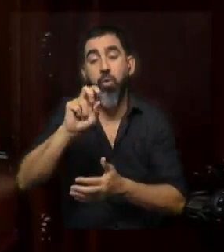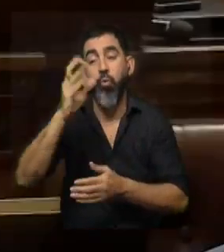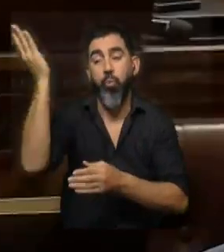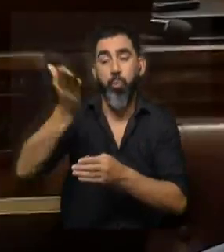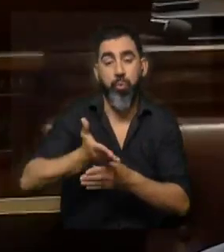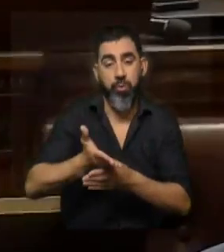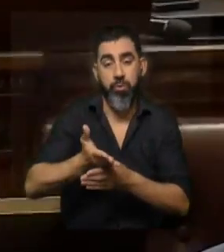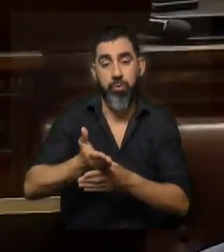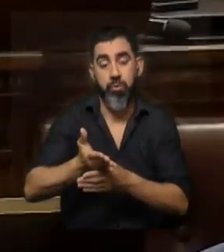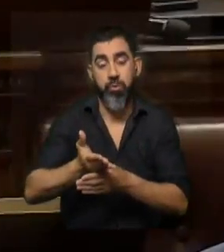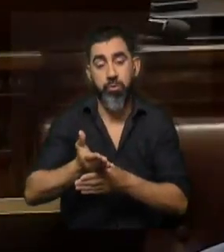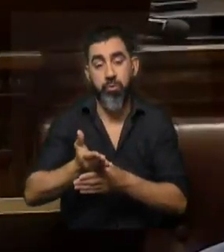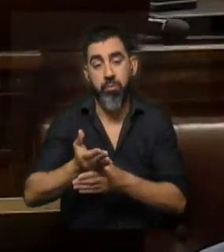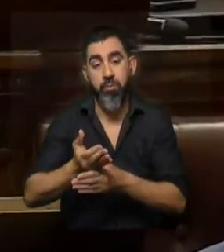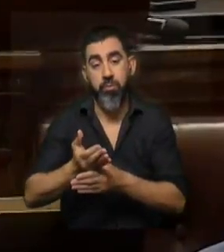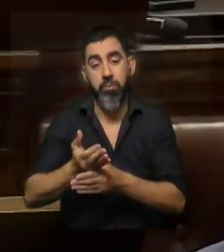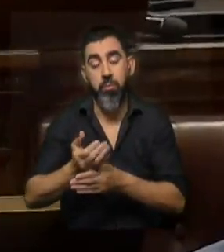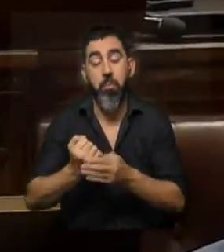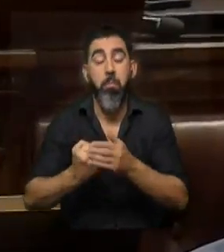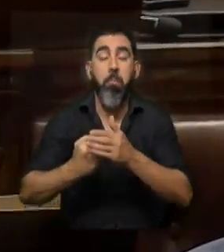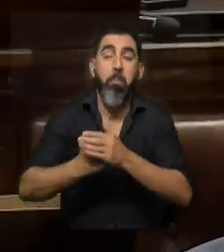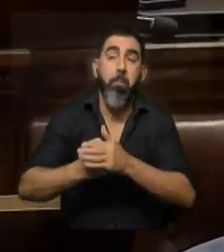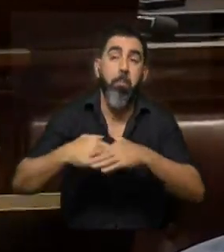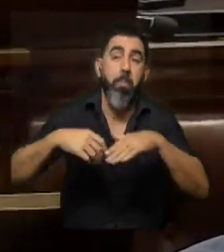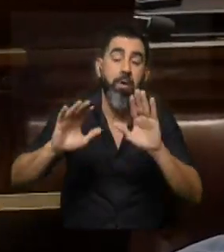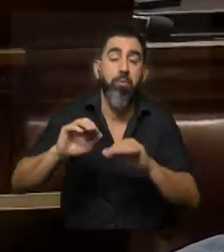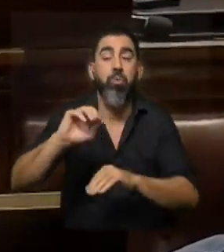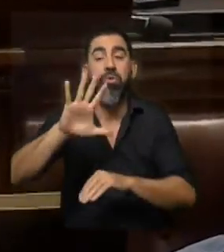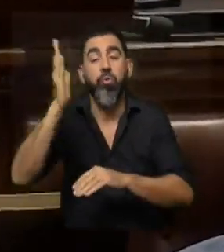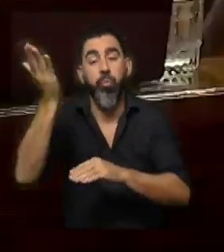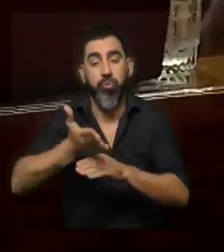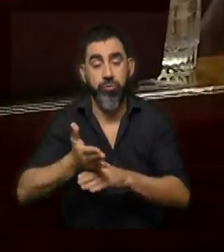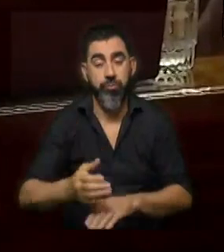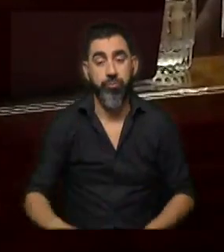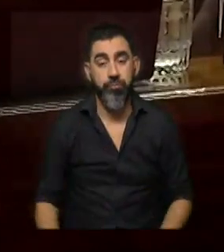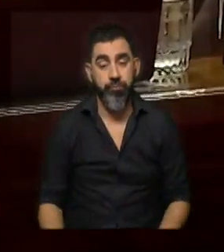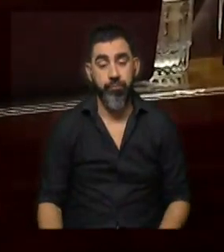sino que a lo sumo podrían haberle correspondido el 5%